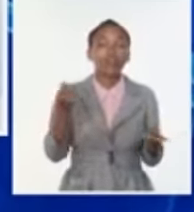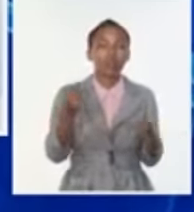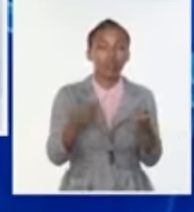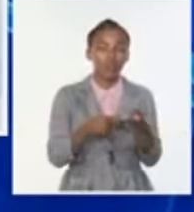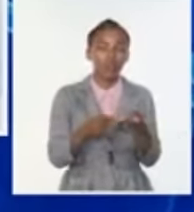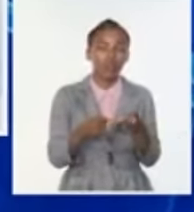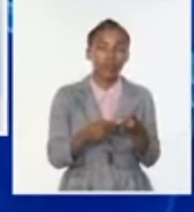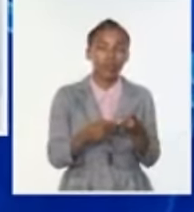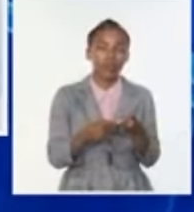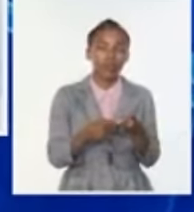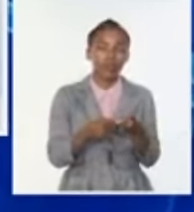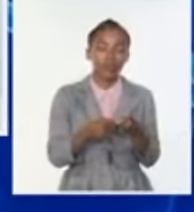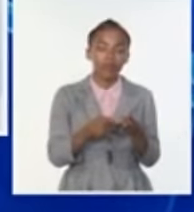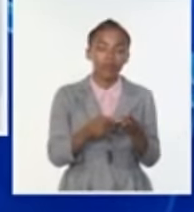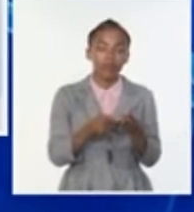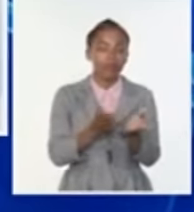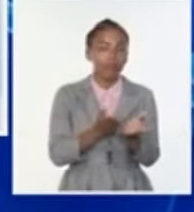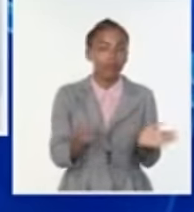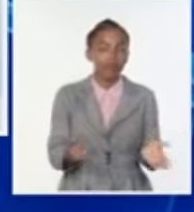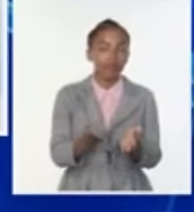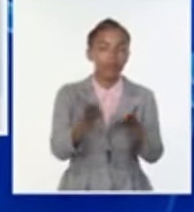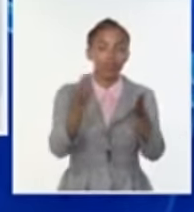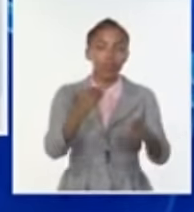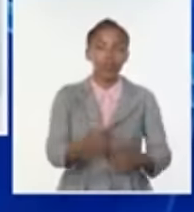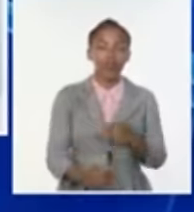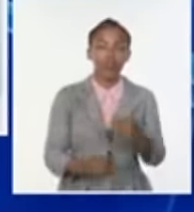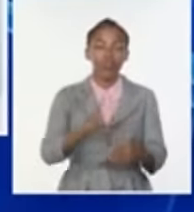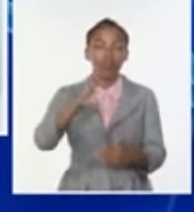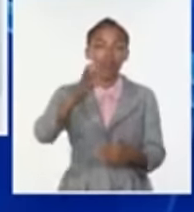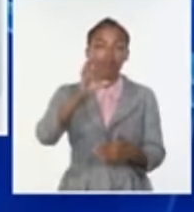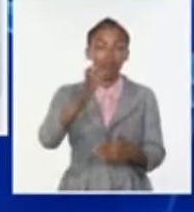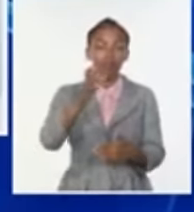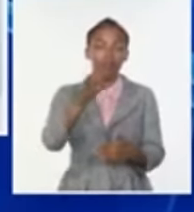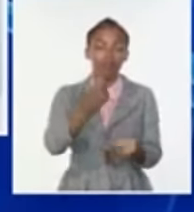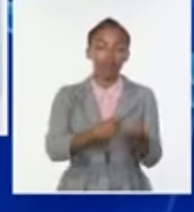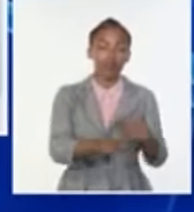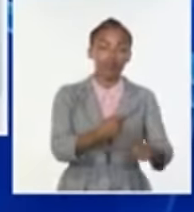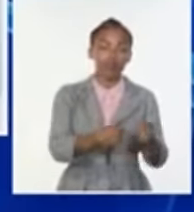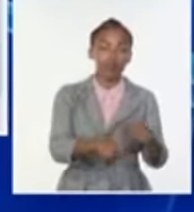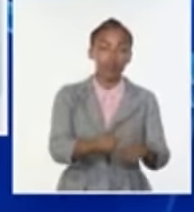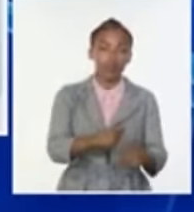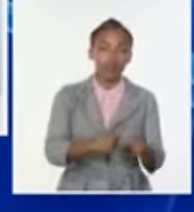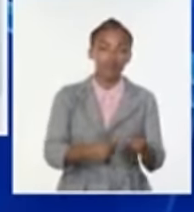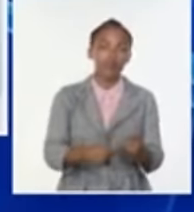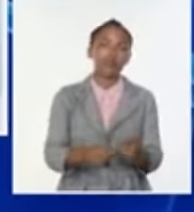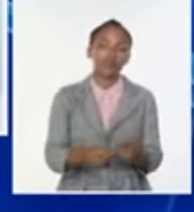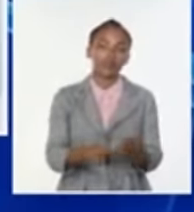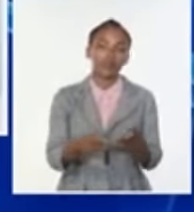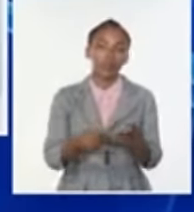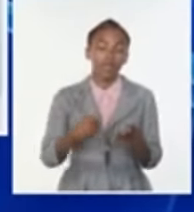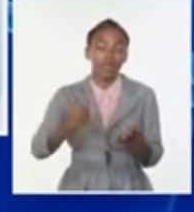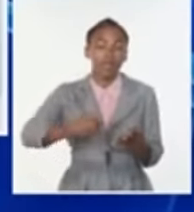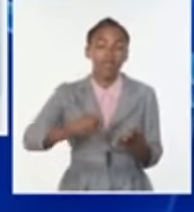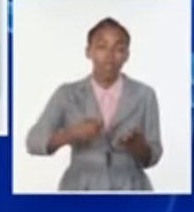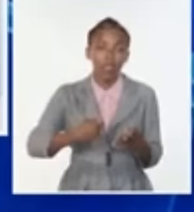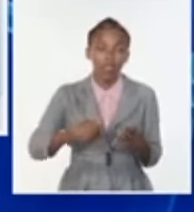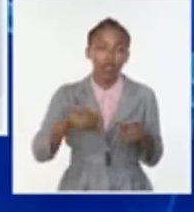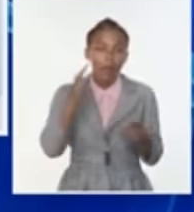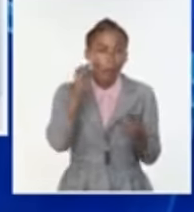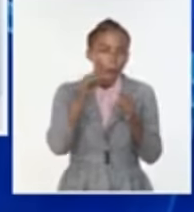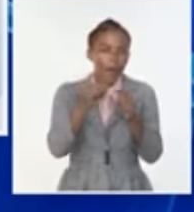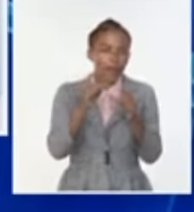de bancarización y en el incremento de la recaudación tributaria y fiscal con el